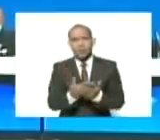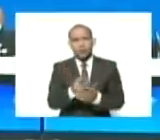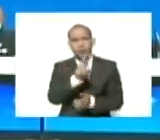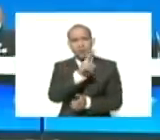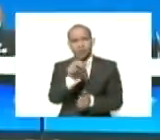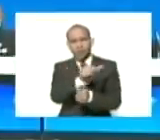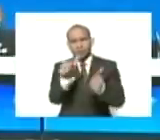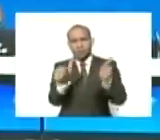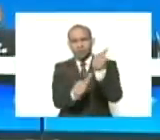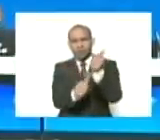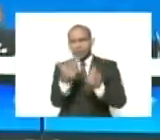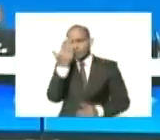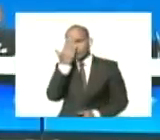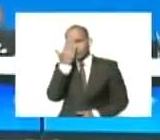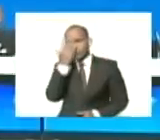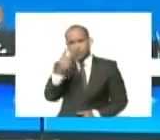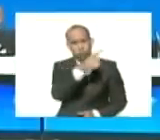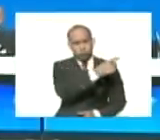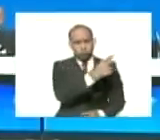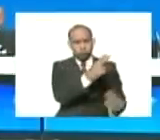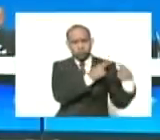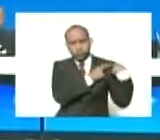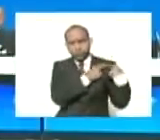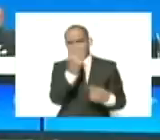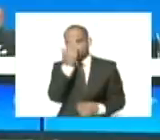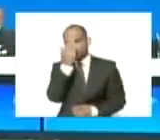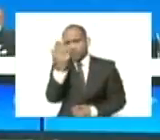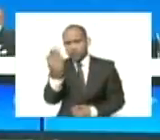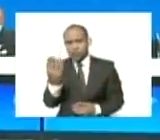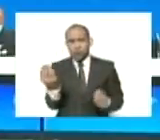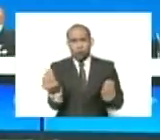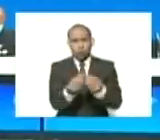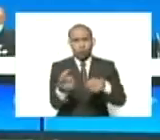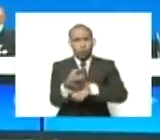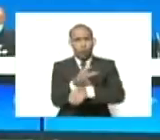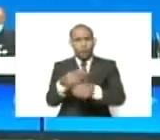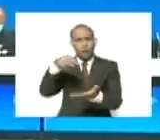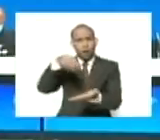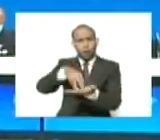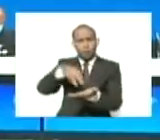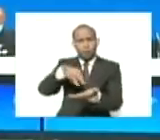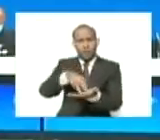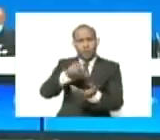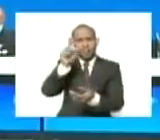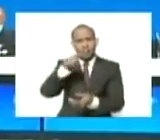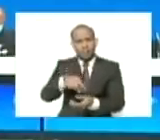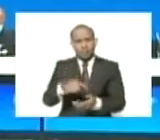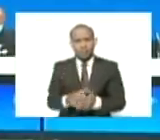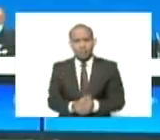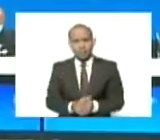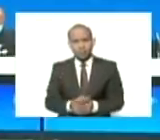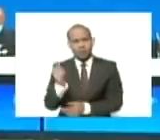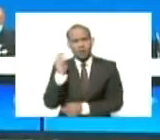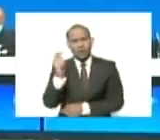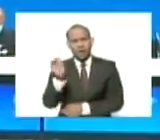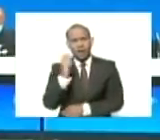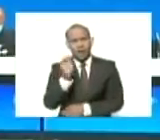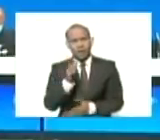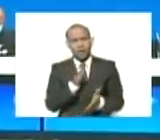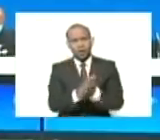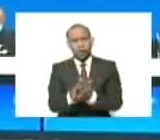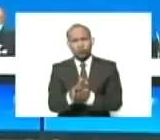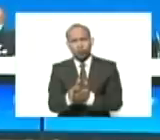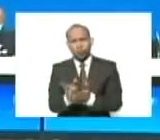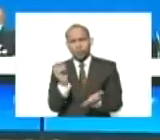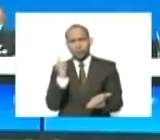que se ponga al frente junto al compañero Héctor y todo el equipo promotor de la tarea para hacer el registro